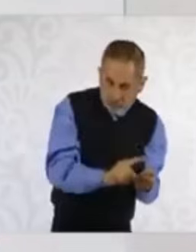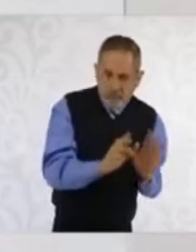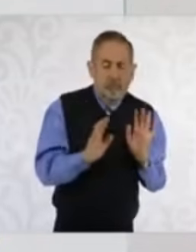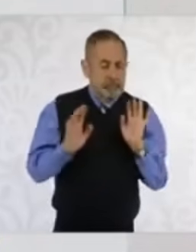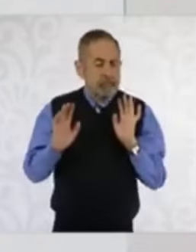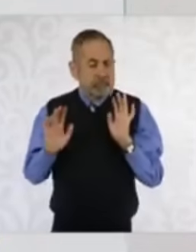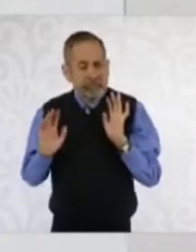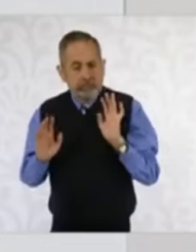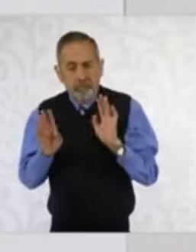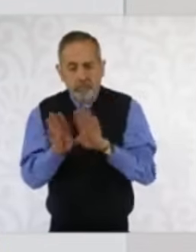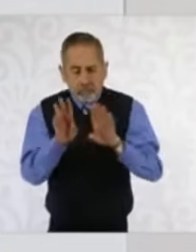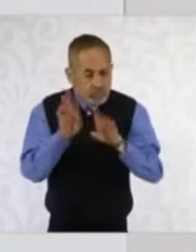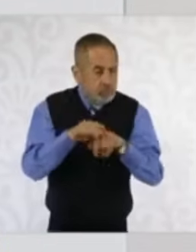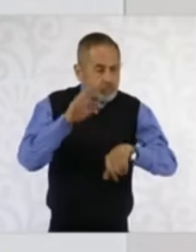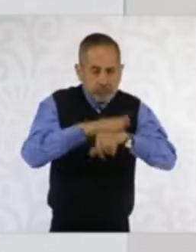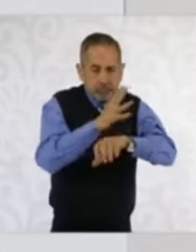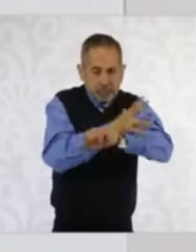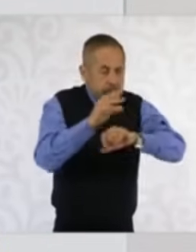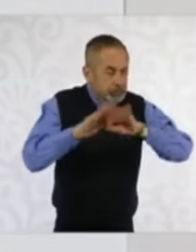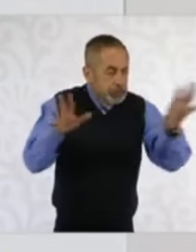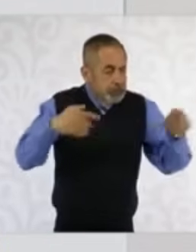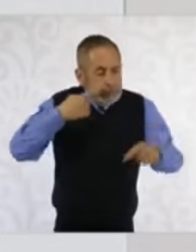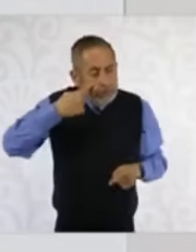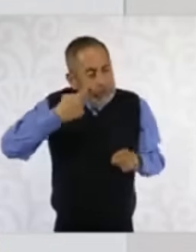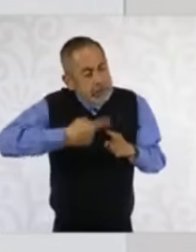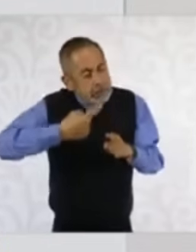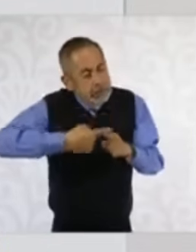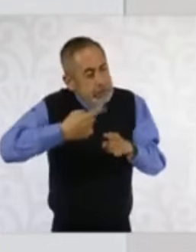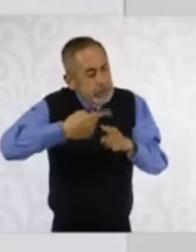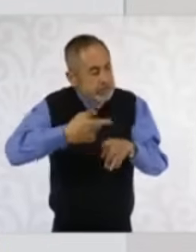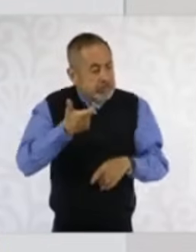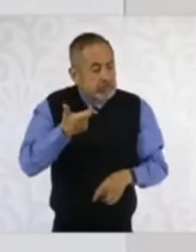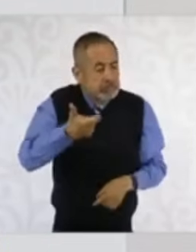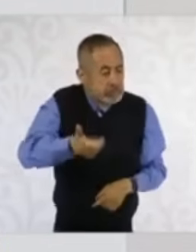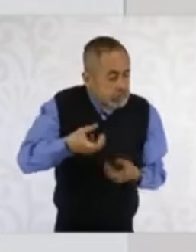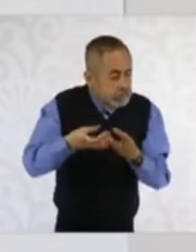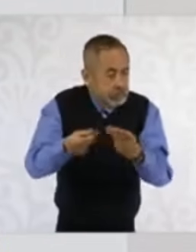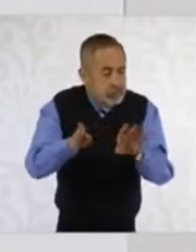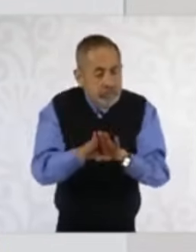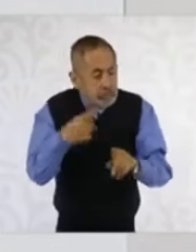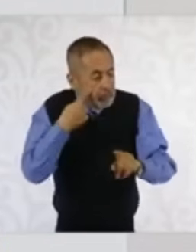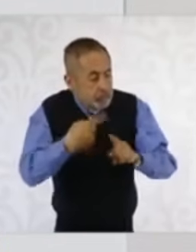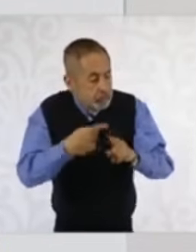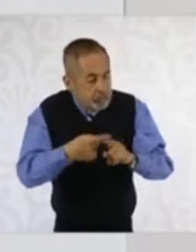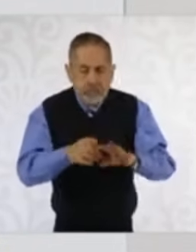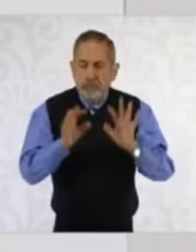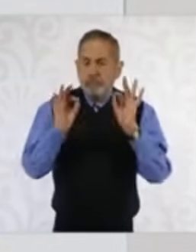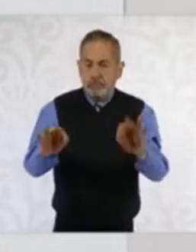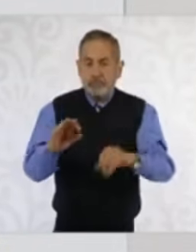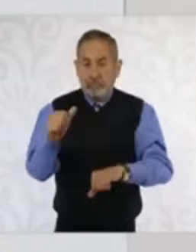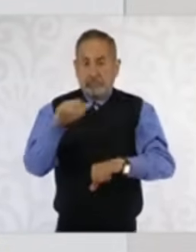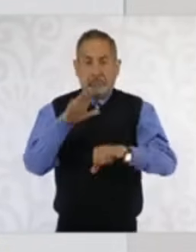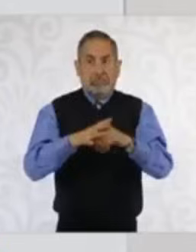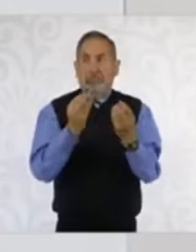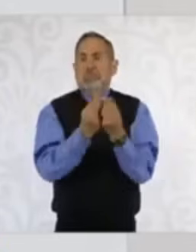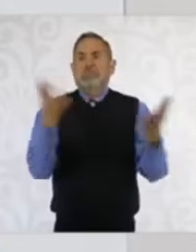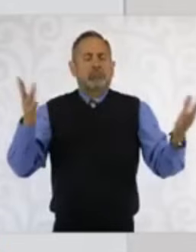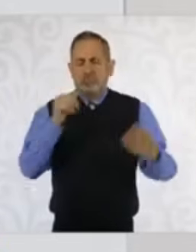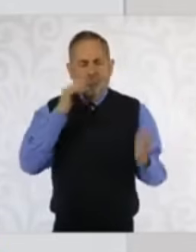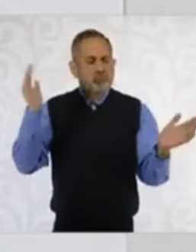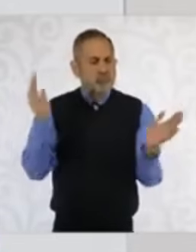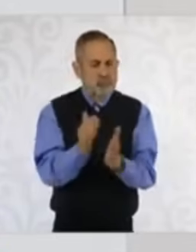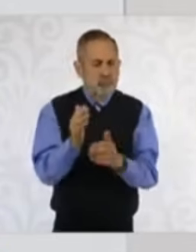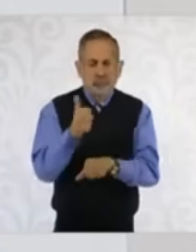disminuyendo, se hace más transparente, más eficiente el recurso y tampoco se requiere tanta administración en cada una de